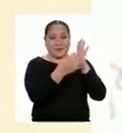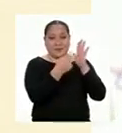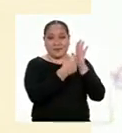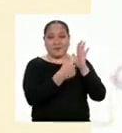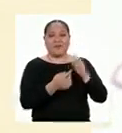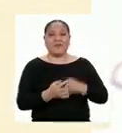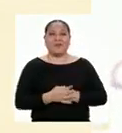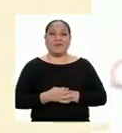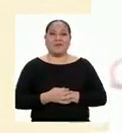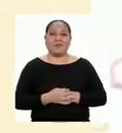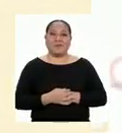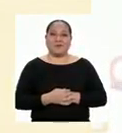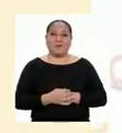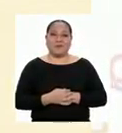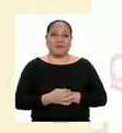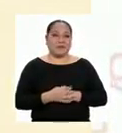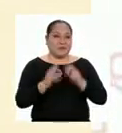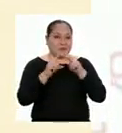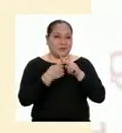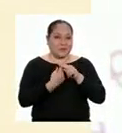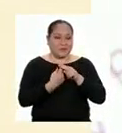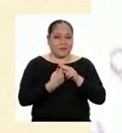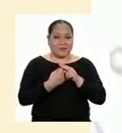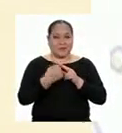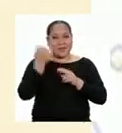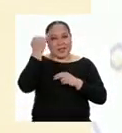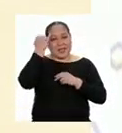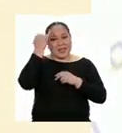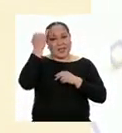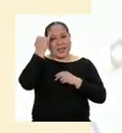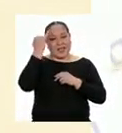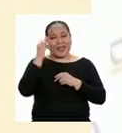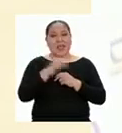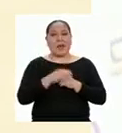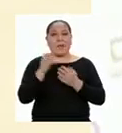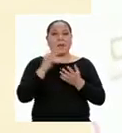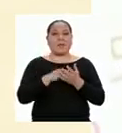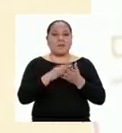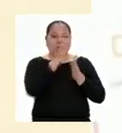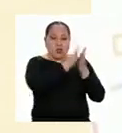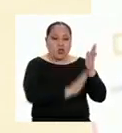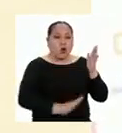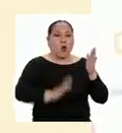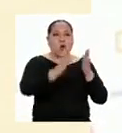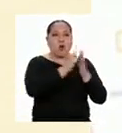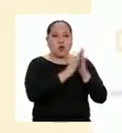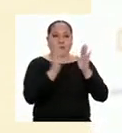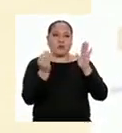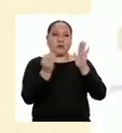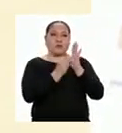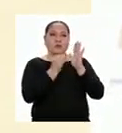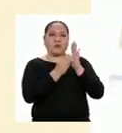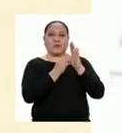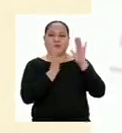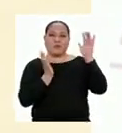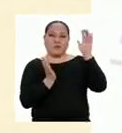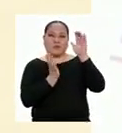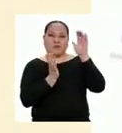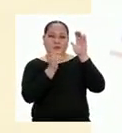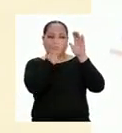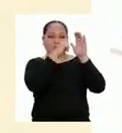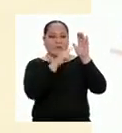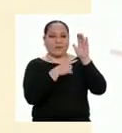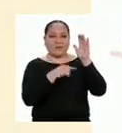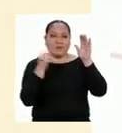sinóptico. Partimos de la idea principal del texto completo, que colocaremos en la llave más grande.